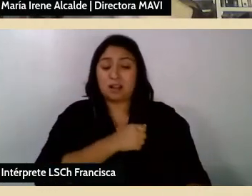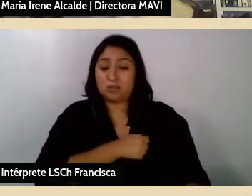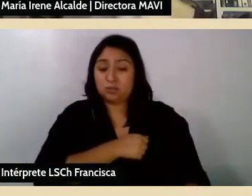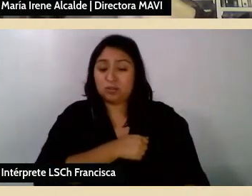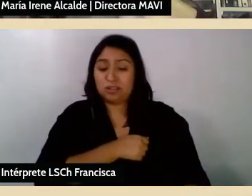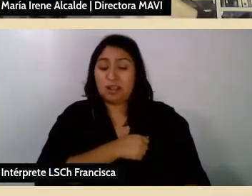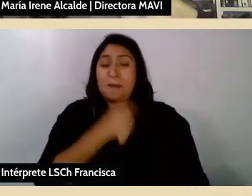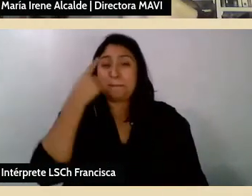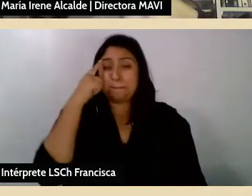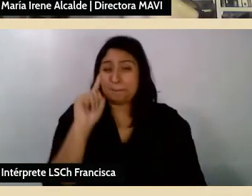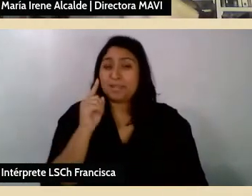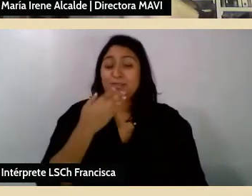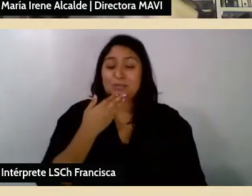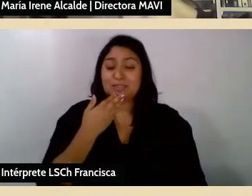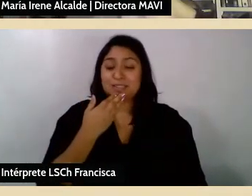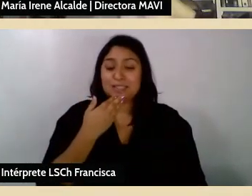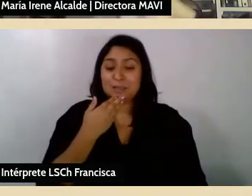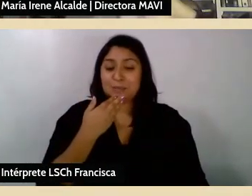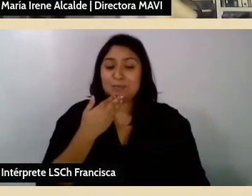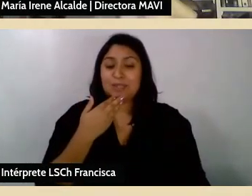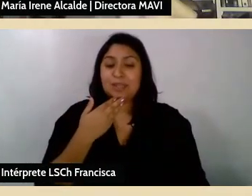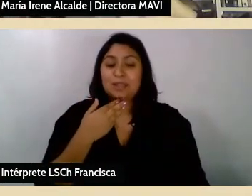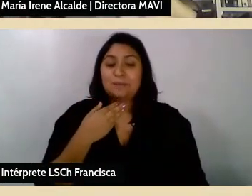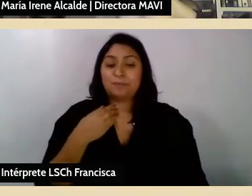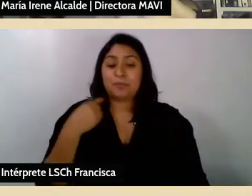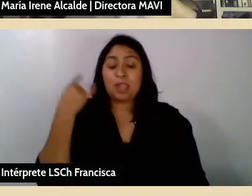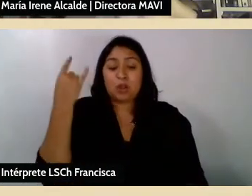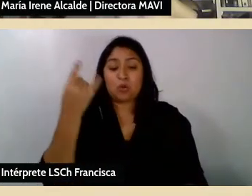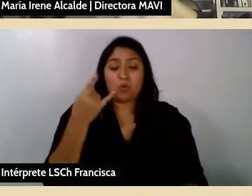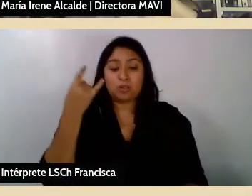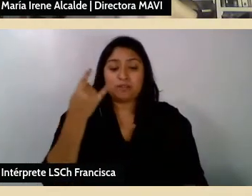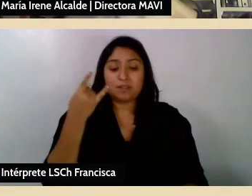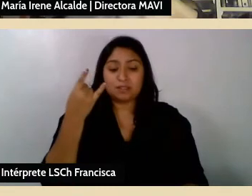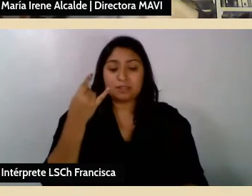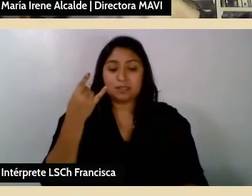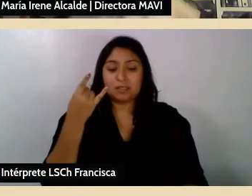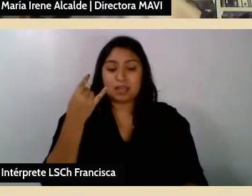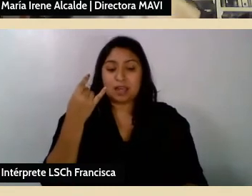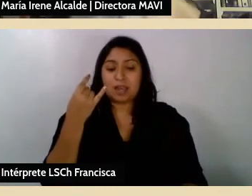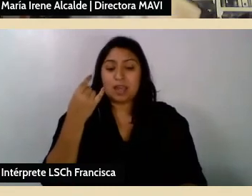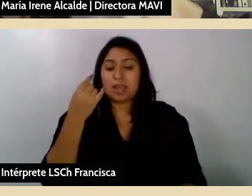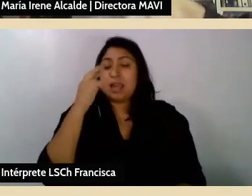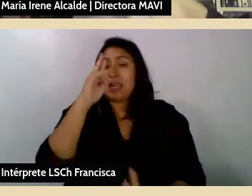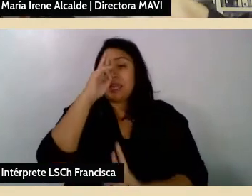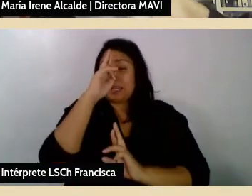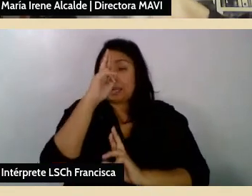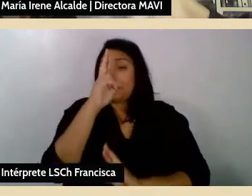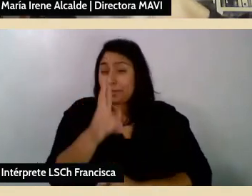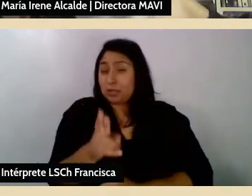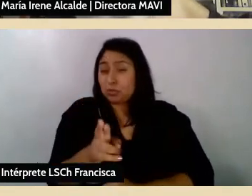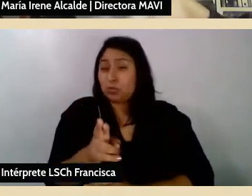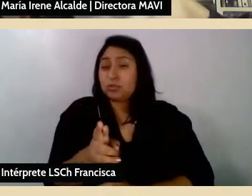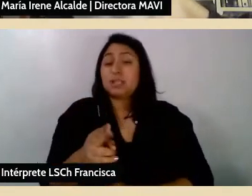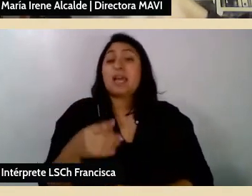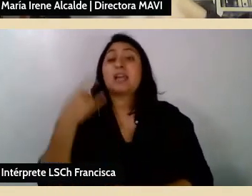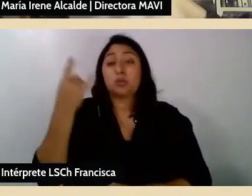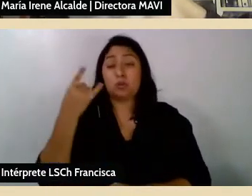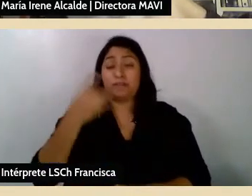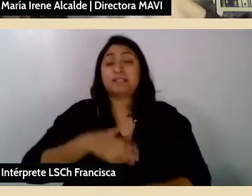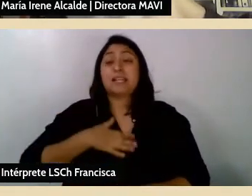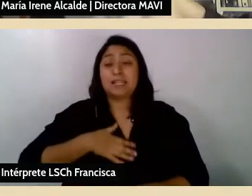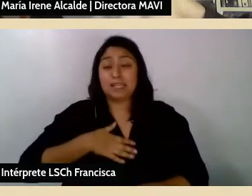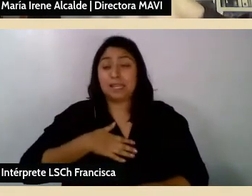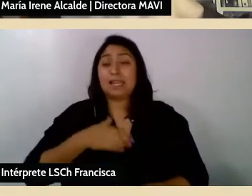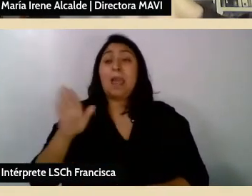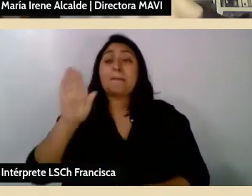pero también la universidad ha sido muy respetuosa con nosotros, y la universidad quiere mantener el espíritu precisamente